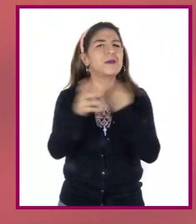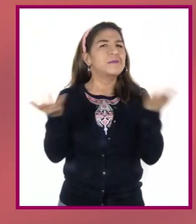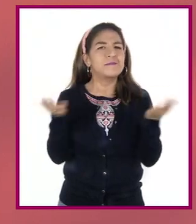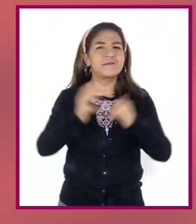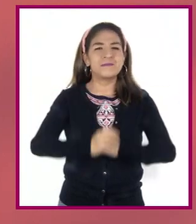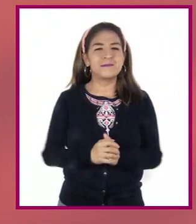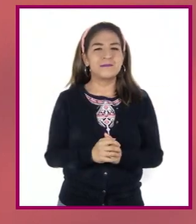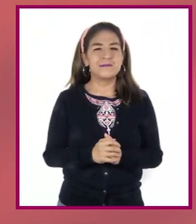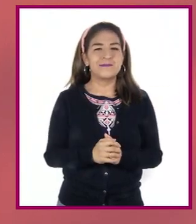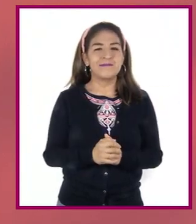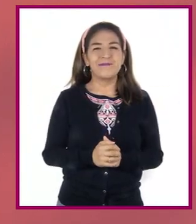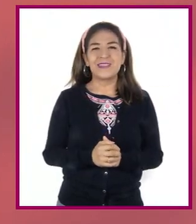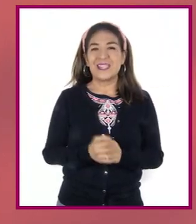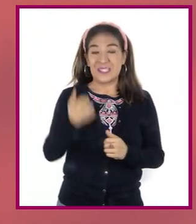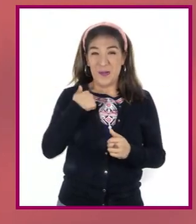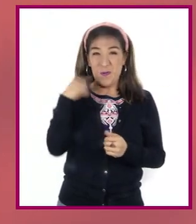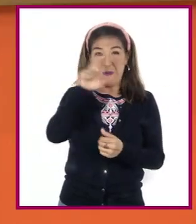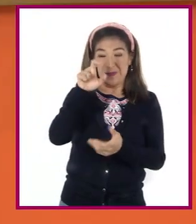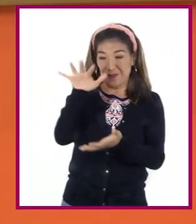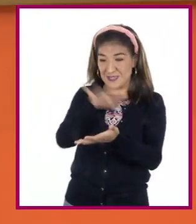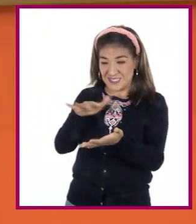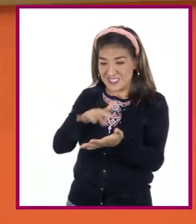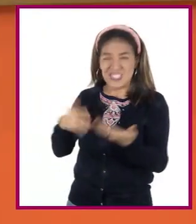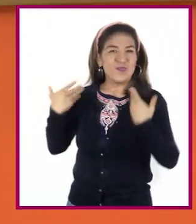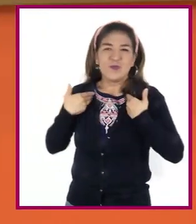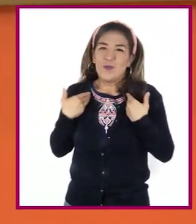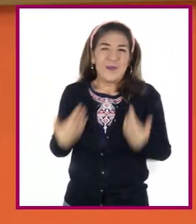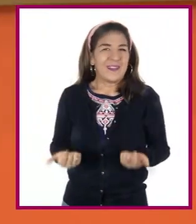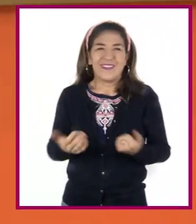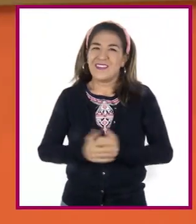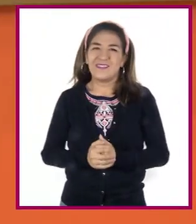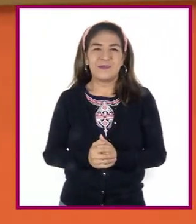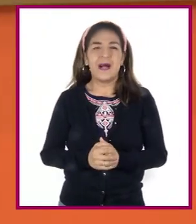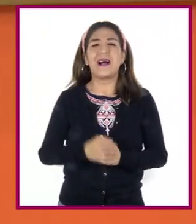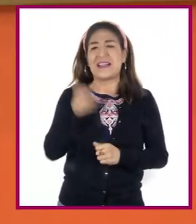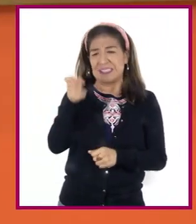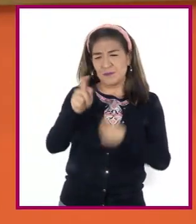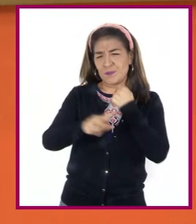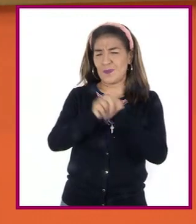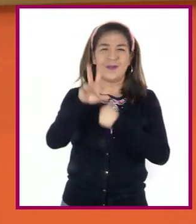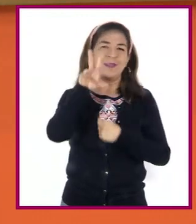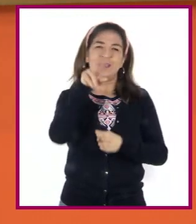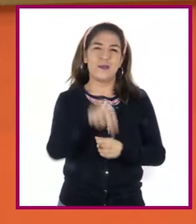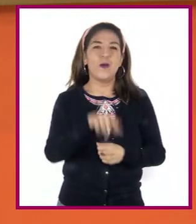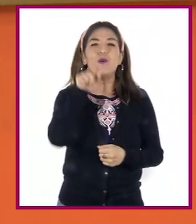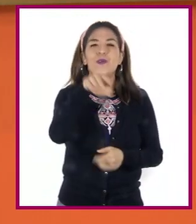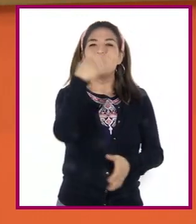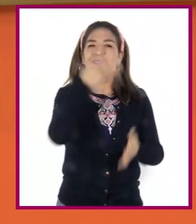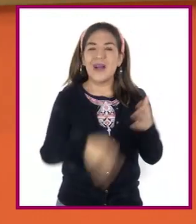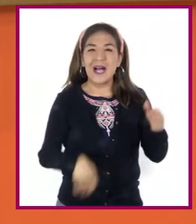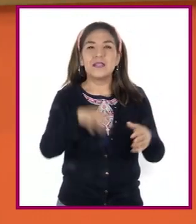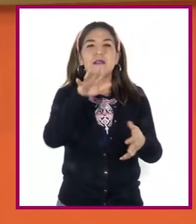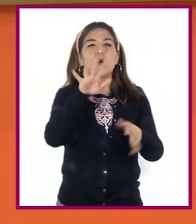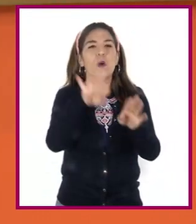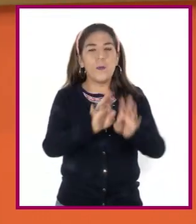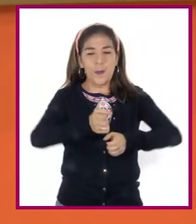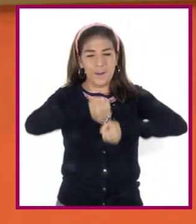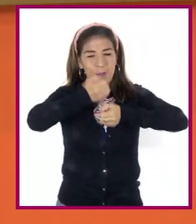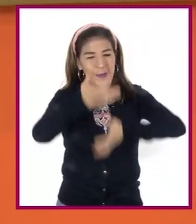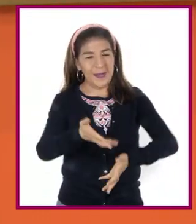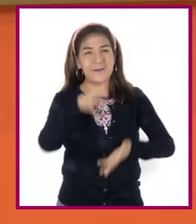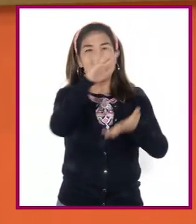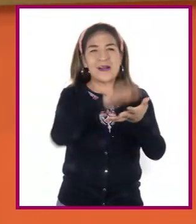que no le entiendo. Ah, eso no es un problema. Más bien es que no has encontrado el poema que te hable a ti o